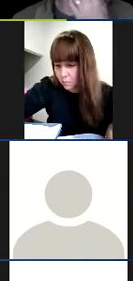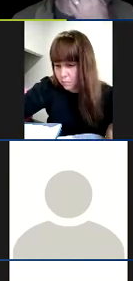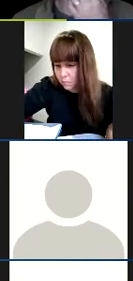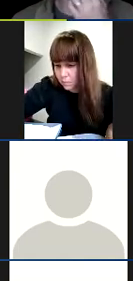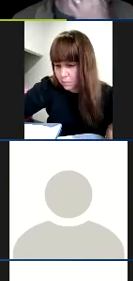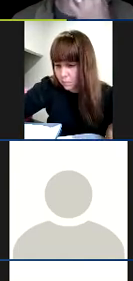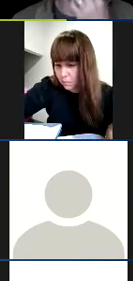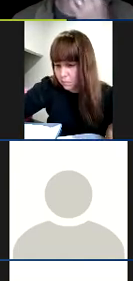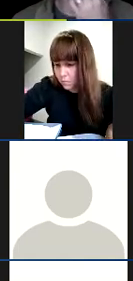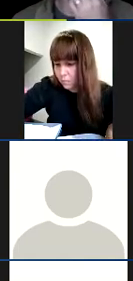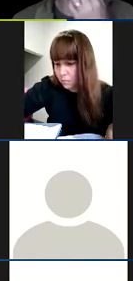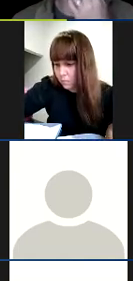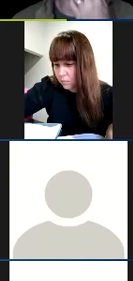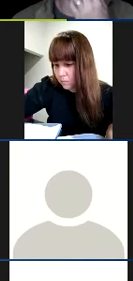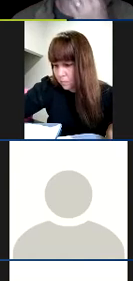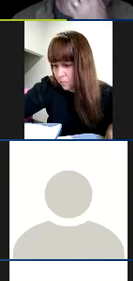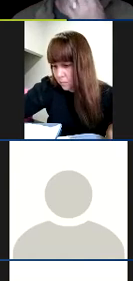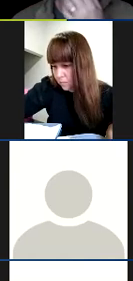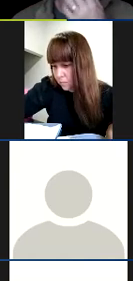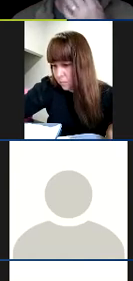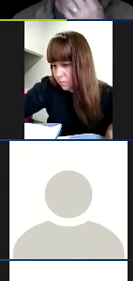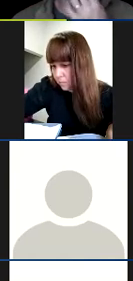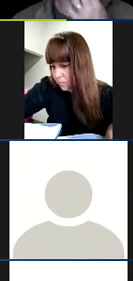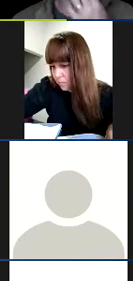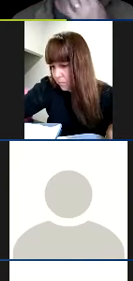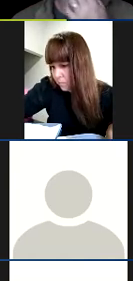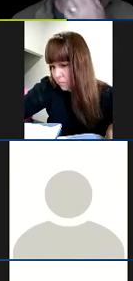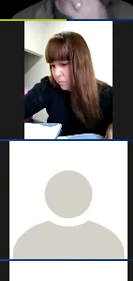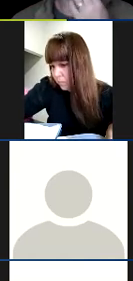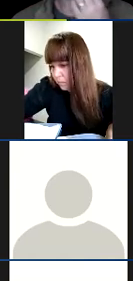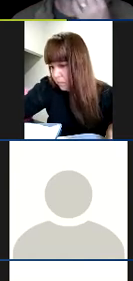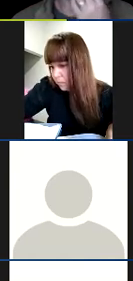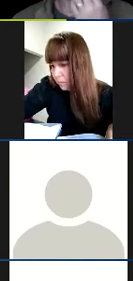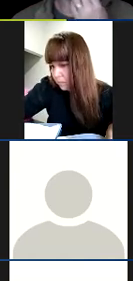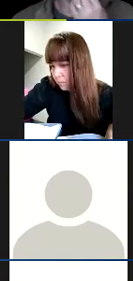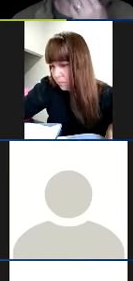reglas a las cuales deben sujetarse el funcionamiento de